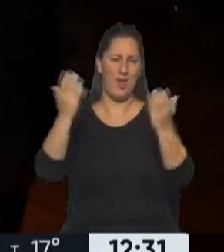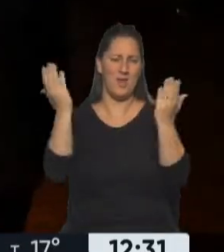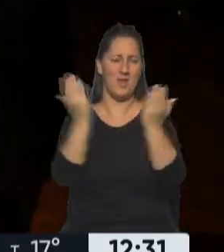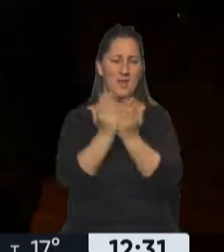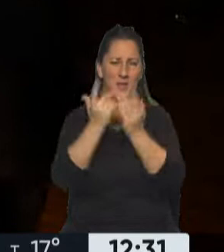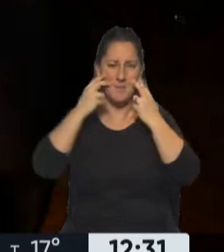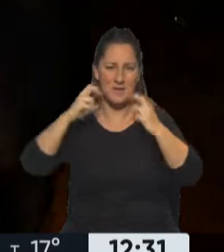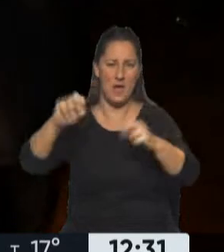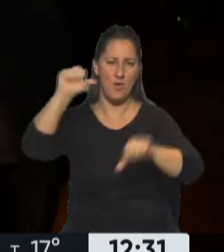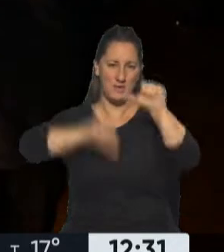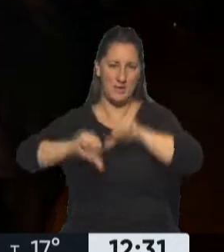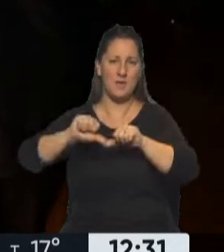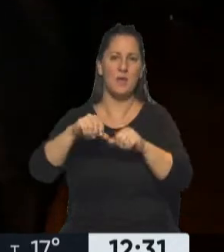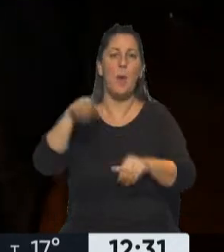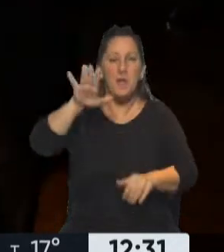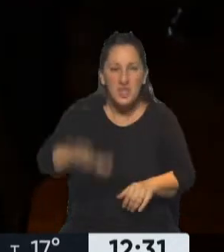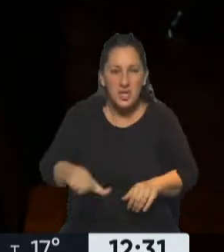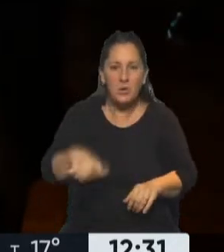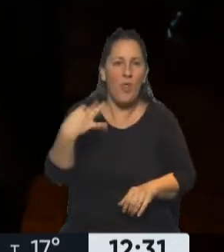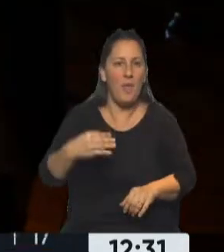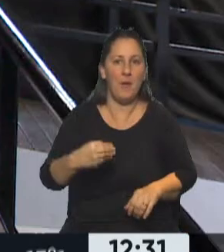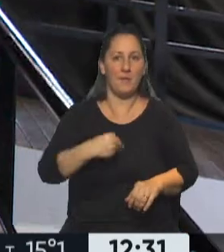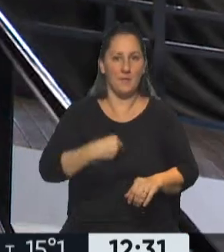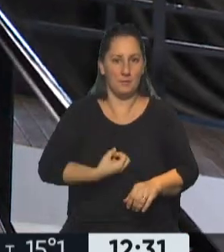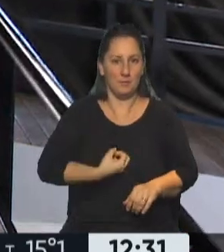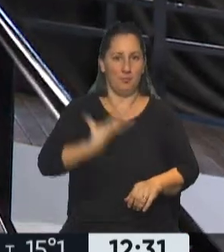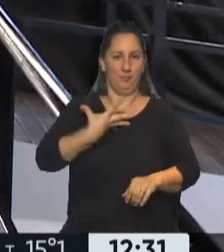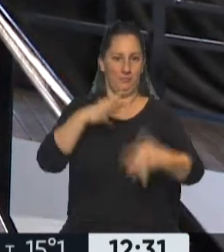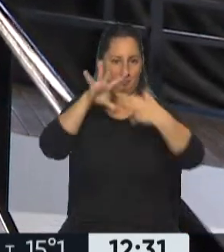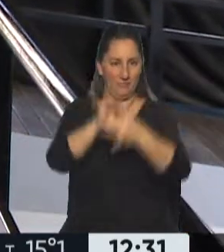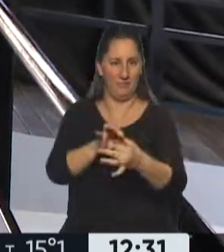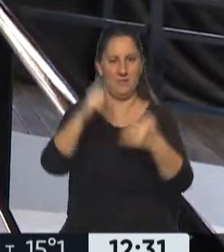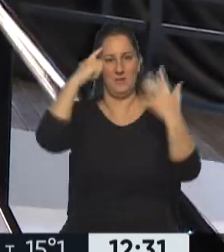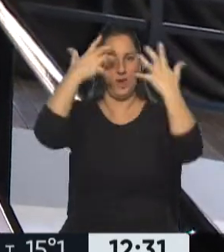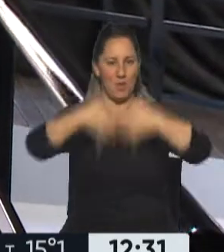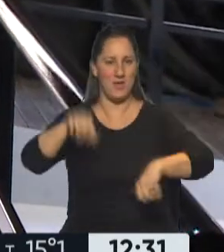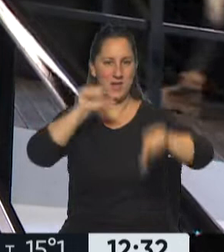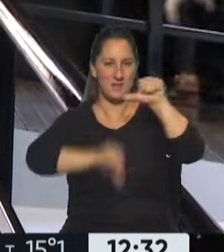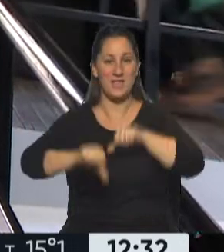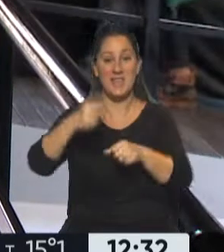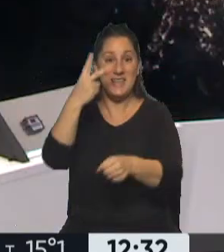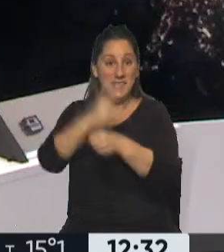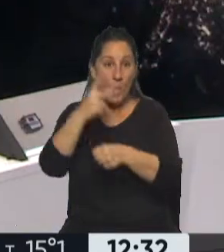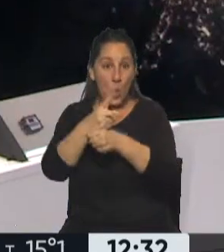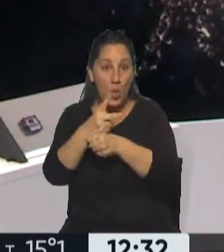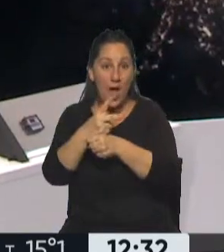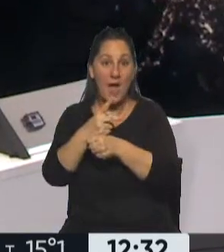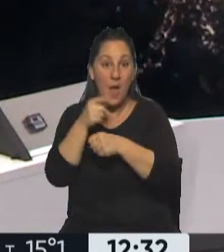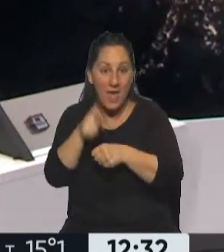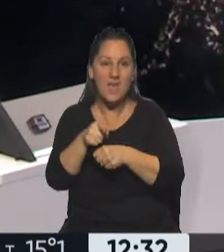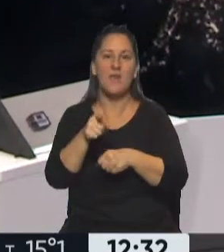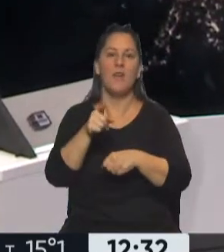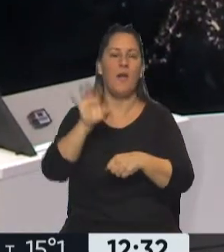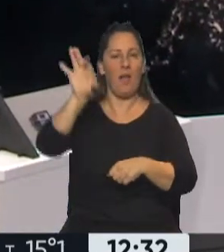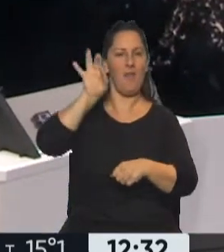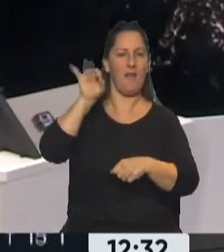generando vocaciones tempranas. Los chicos más chiquitos, pero también los que están en la secundaria, elijan este tipo de carreras que también, como la